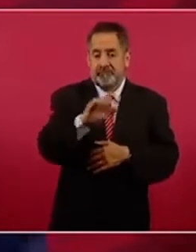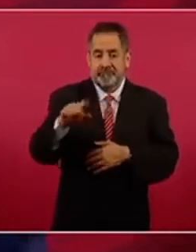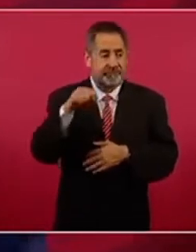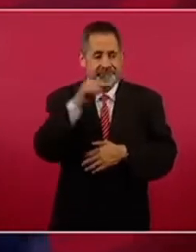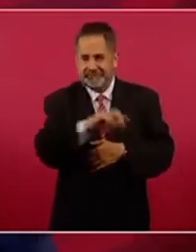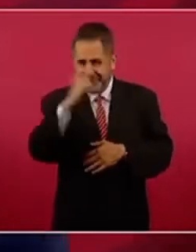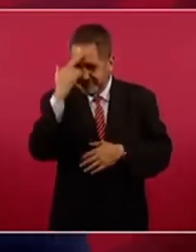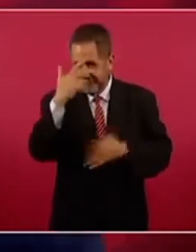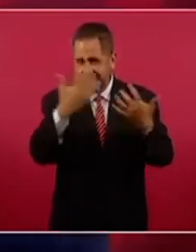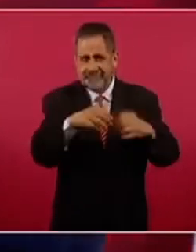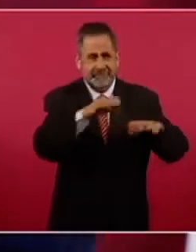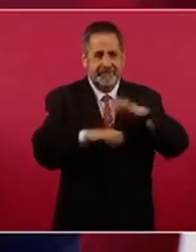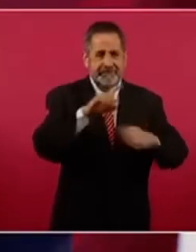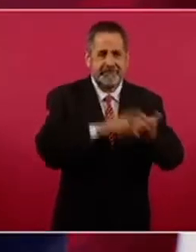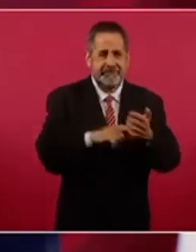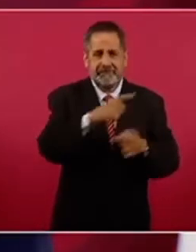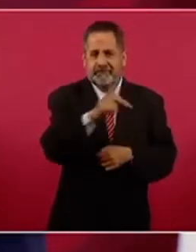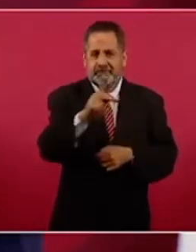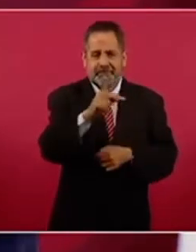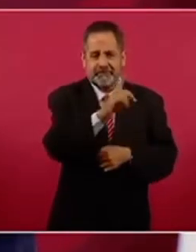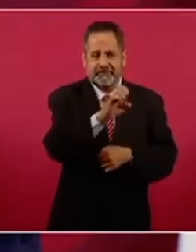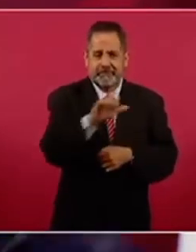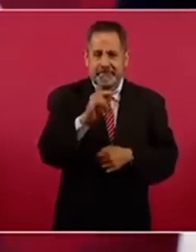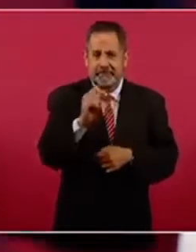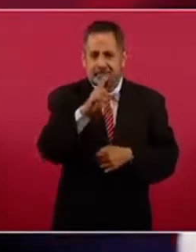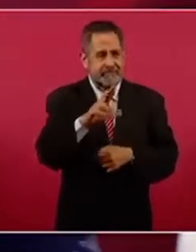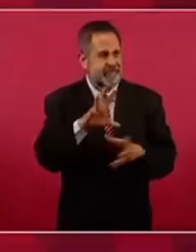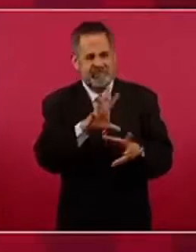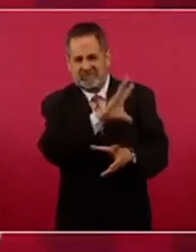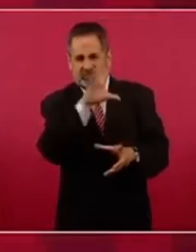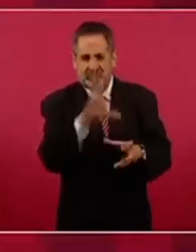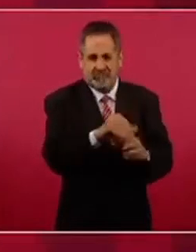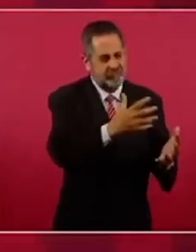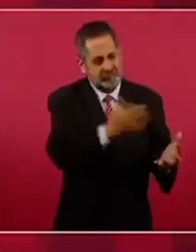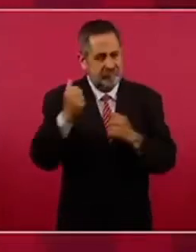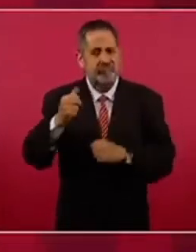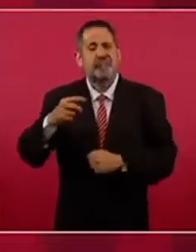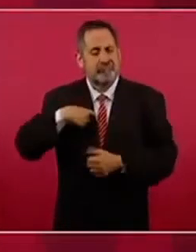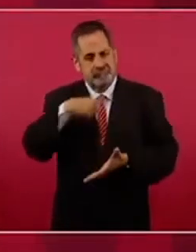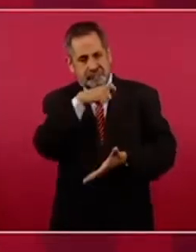de la refinería Deer Park y ya es de la nación.